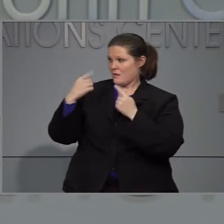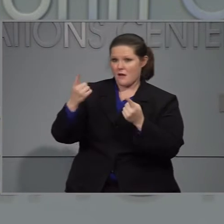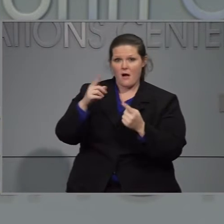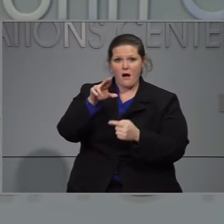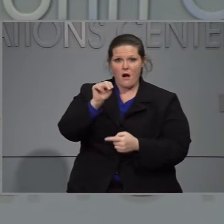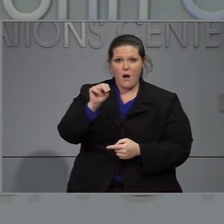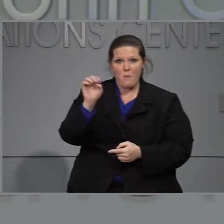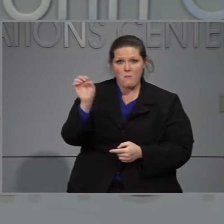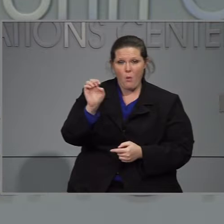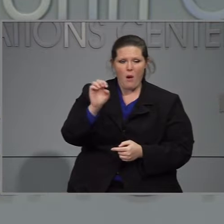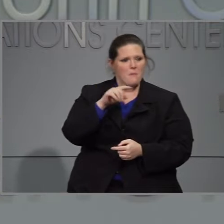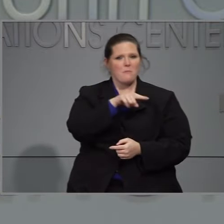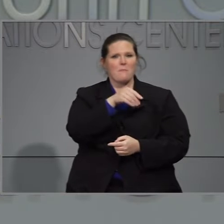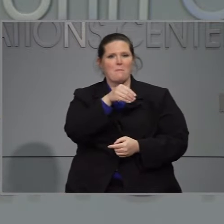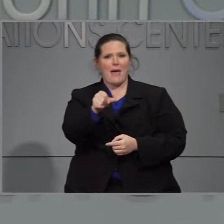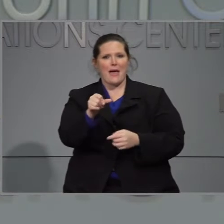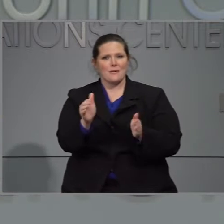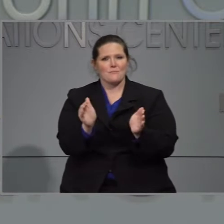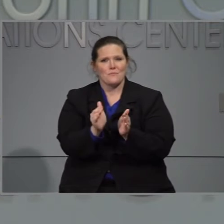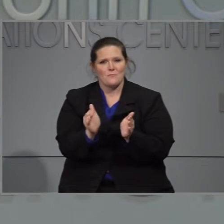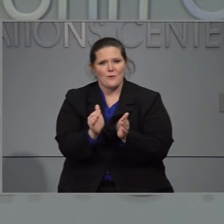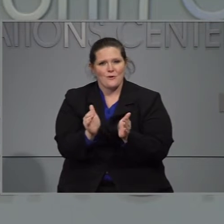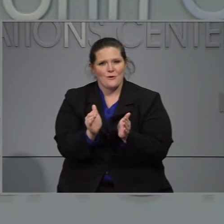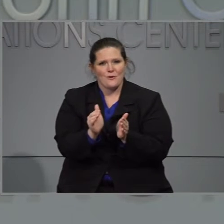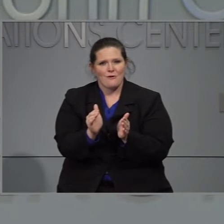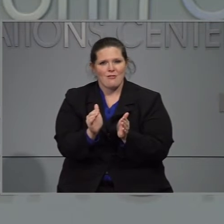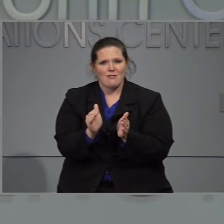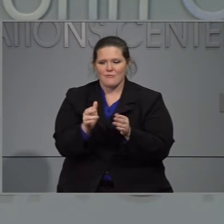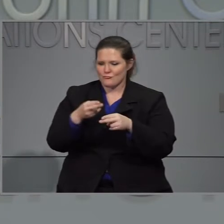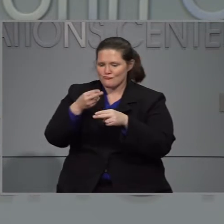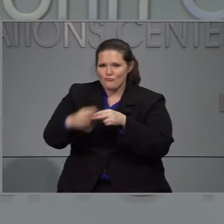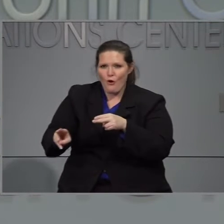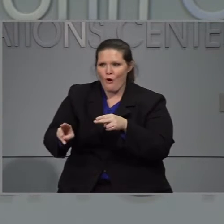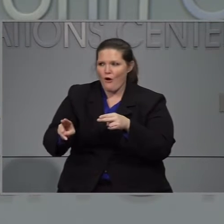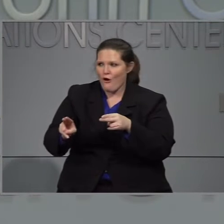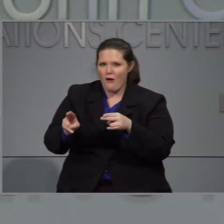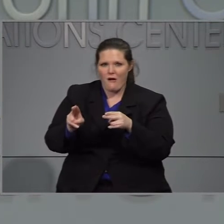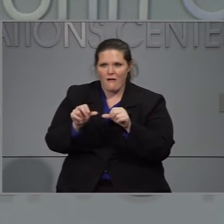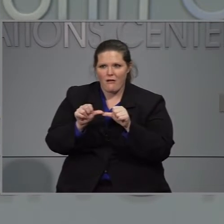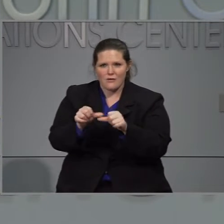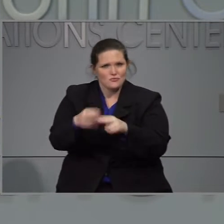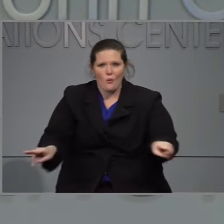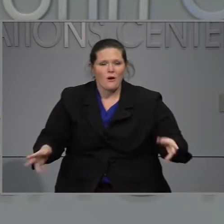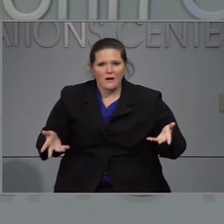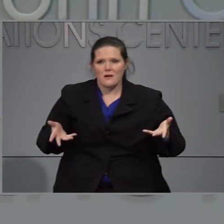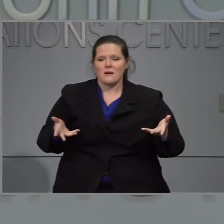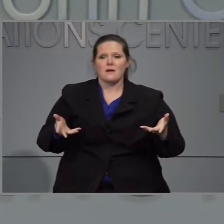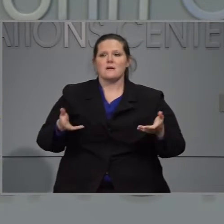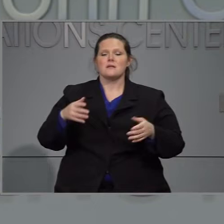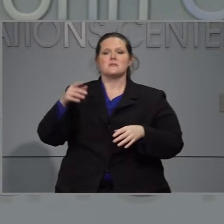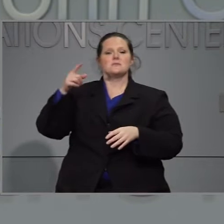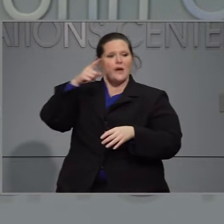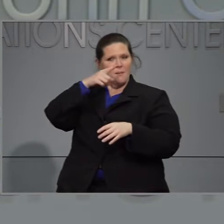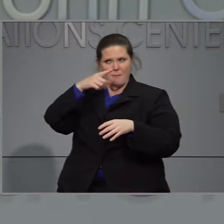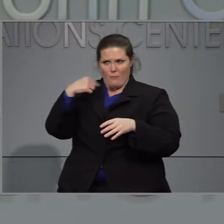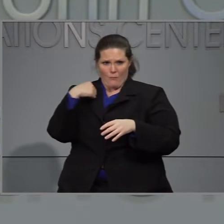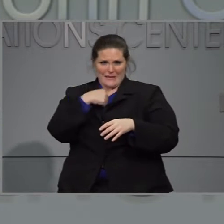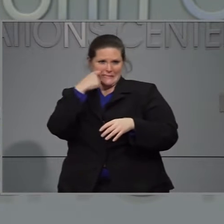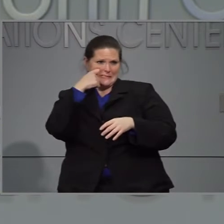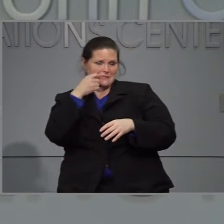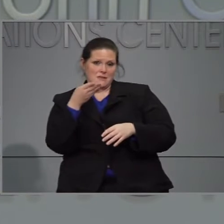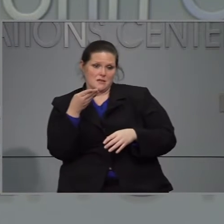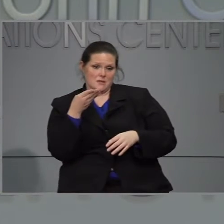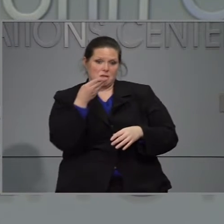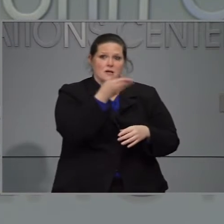y por muy corto tiempo. Así que la legislatura estatal también rechazó la legislación de crear un fondo estatal